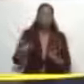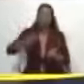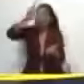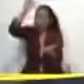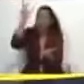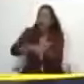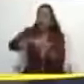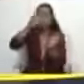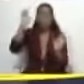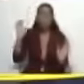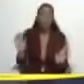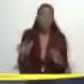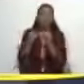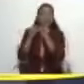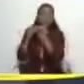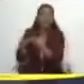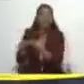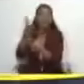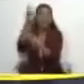¡Aprobado!